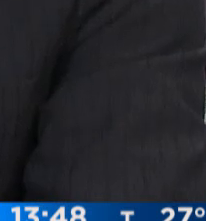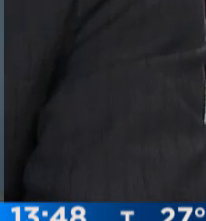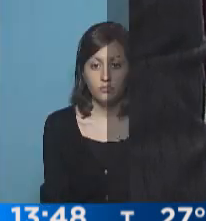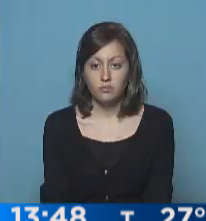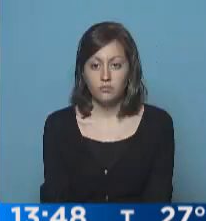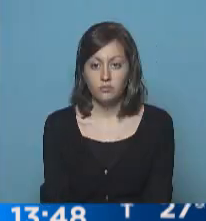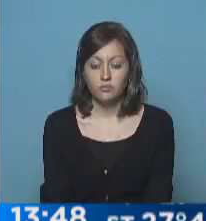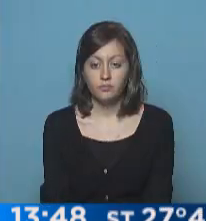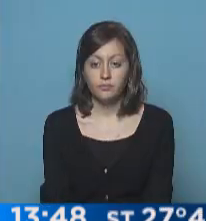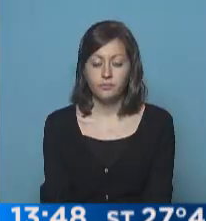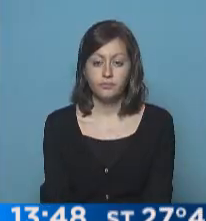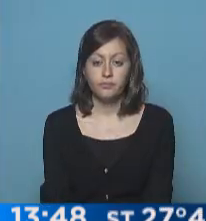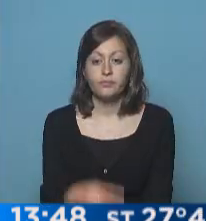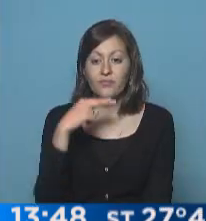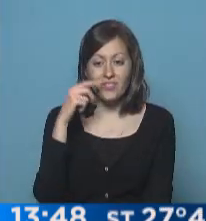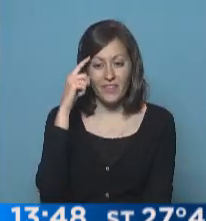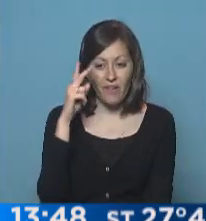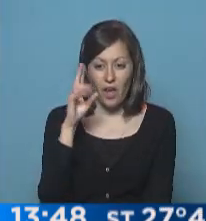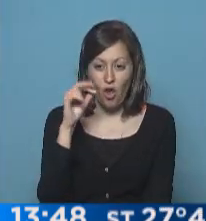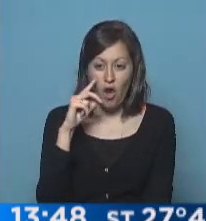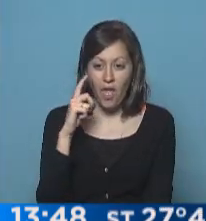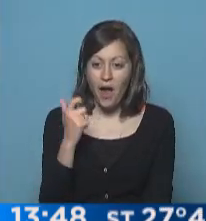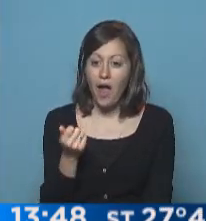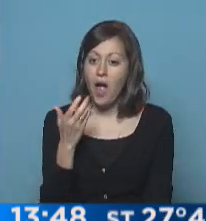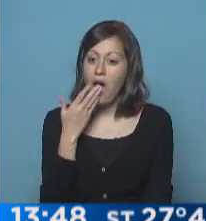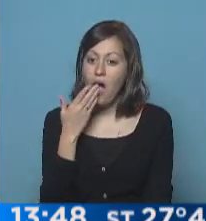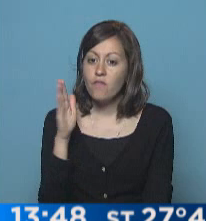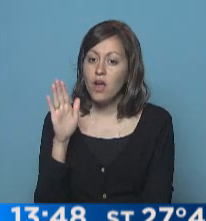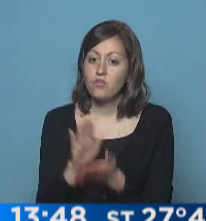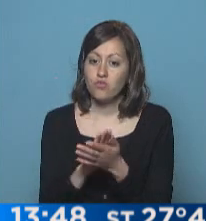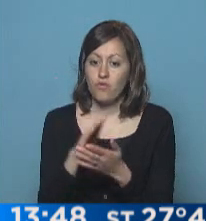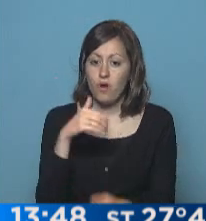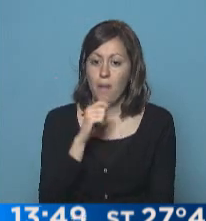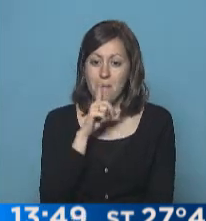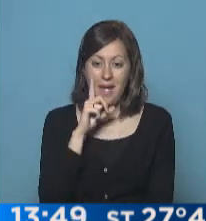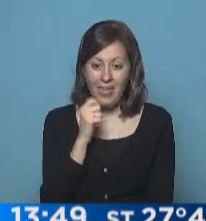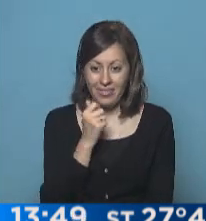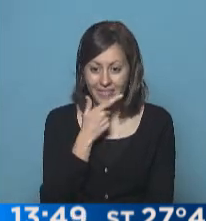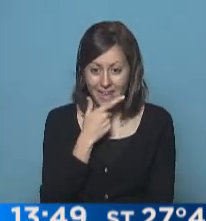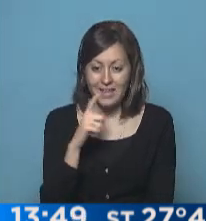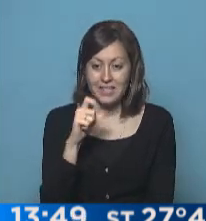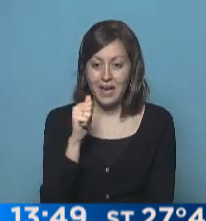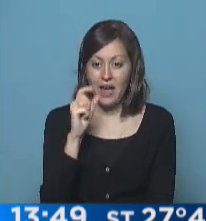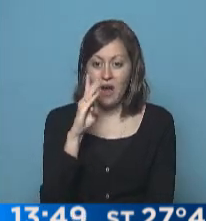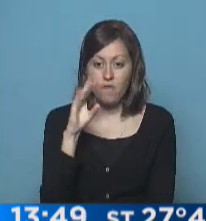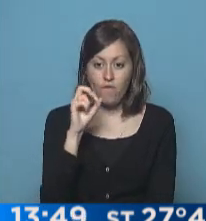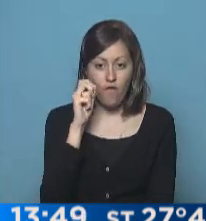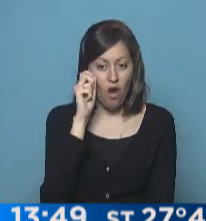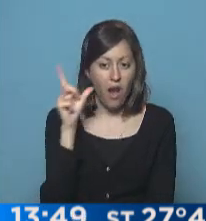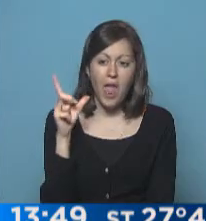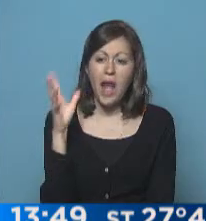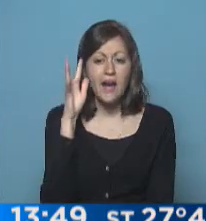estamos ahora con Verónica González para ocuparnos una vez más del caso de Matías Emmanuel carbonel Verónica recordaros el